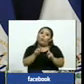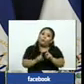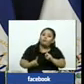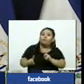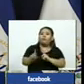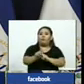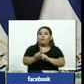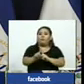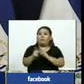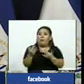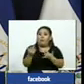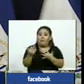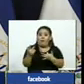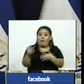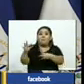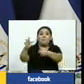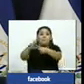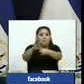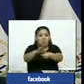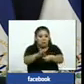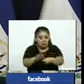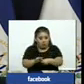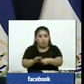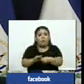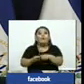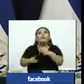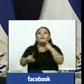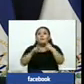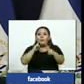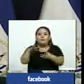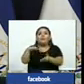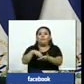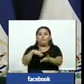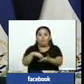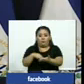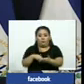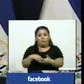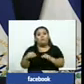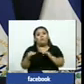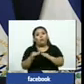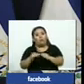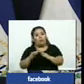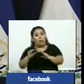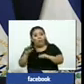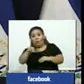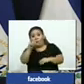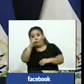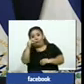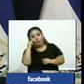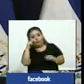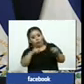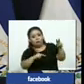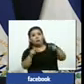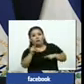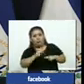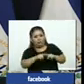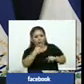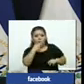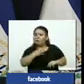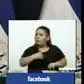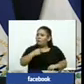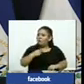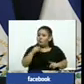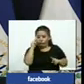se convocan elecciones libres, democráticas y por supuesto supervisadas por la comunidad internacional para que tengan validez y